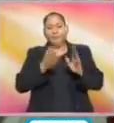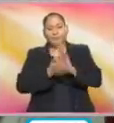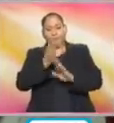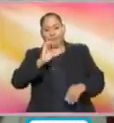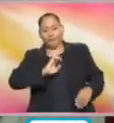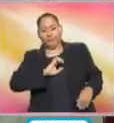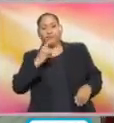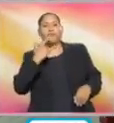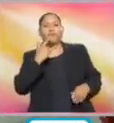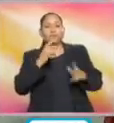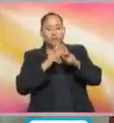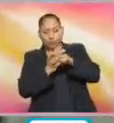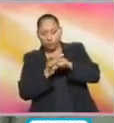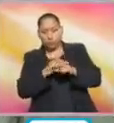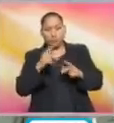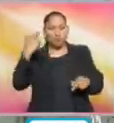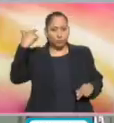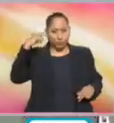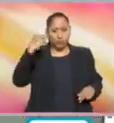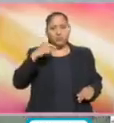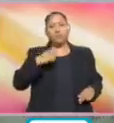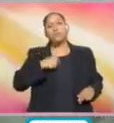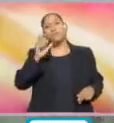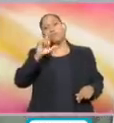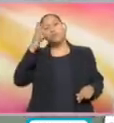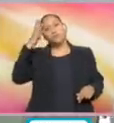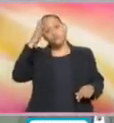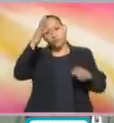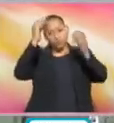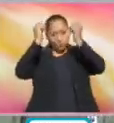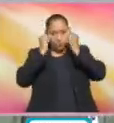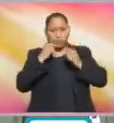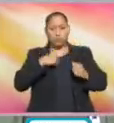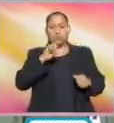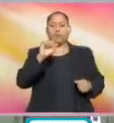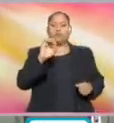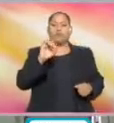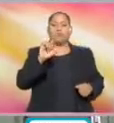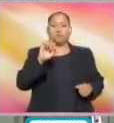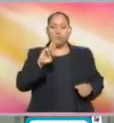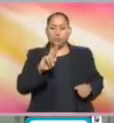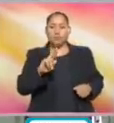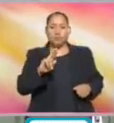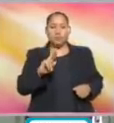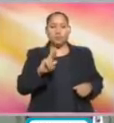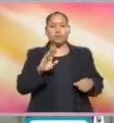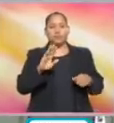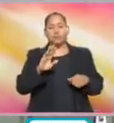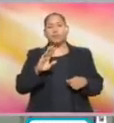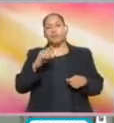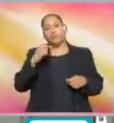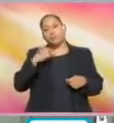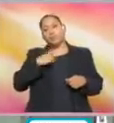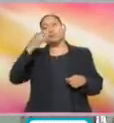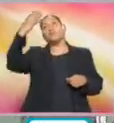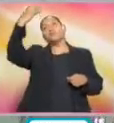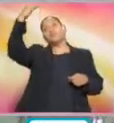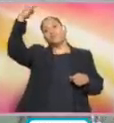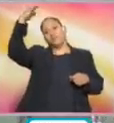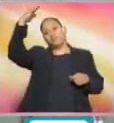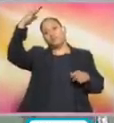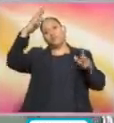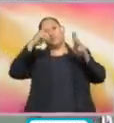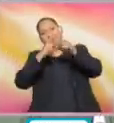lucha a Guadalajara y dije, híjole, yo cuando sea luchador me voy a poner Solar, y el nombre de Solar salió, me estaba asoleando en la